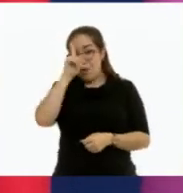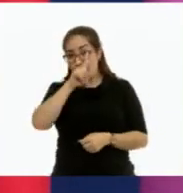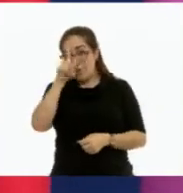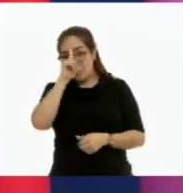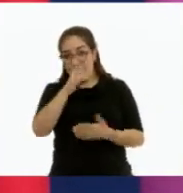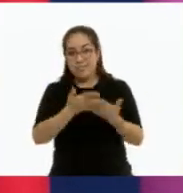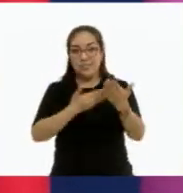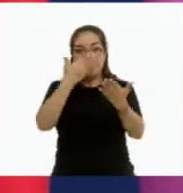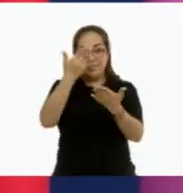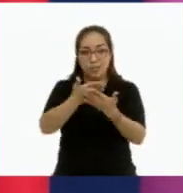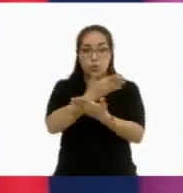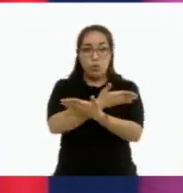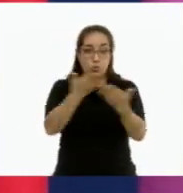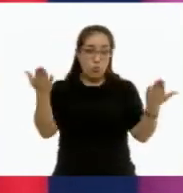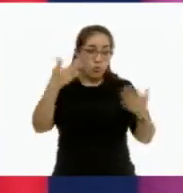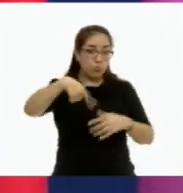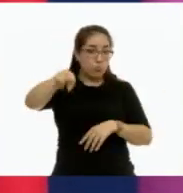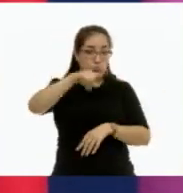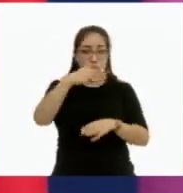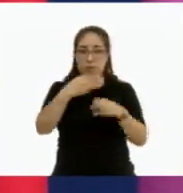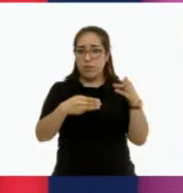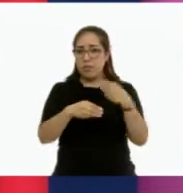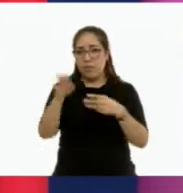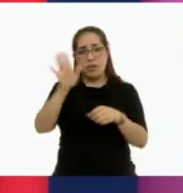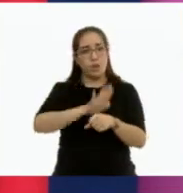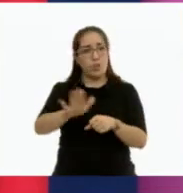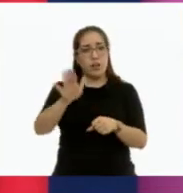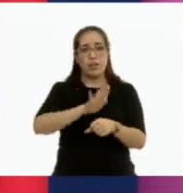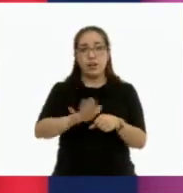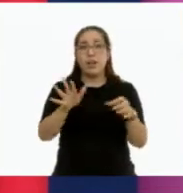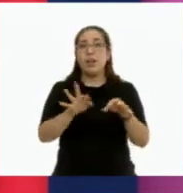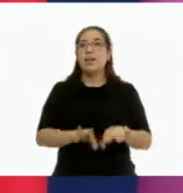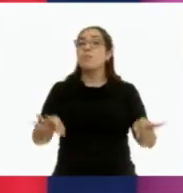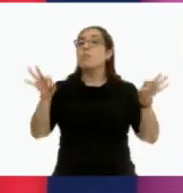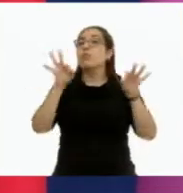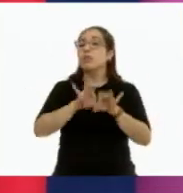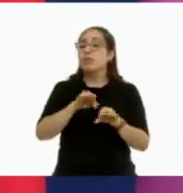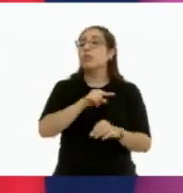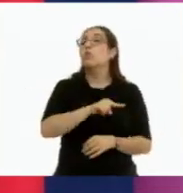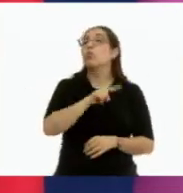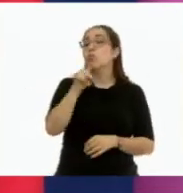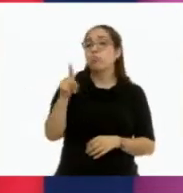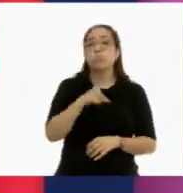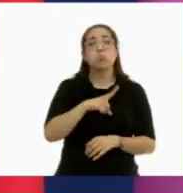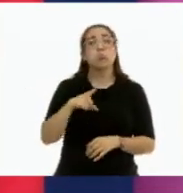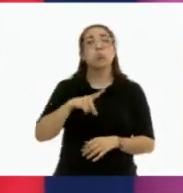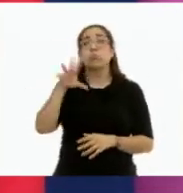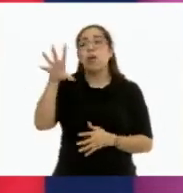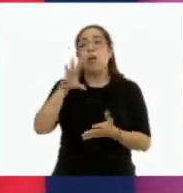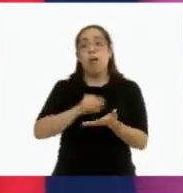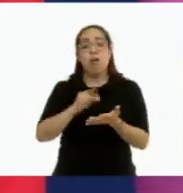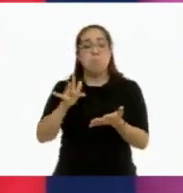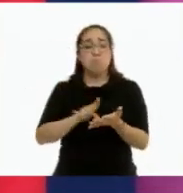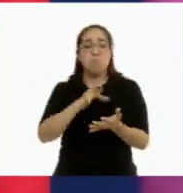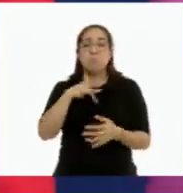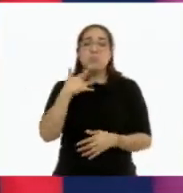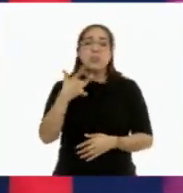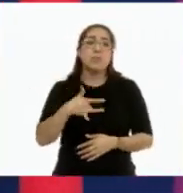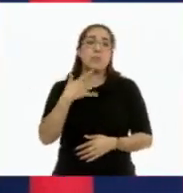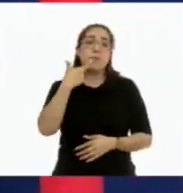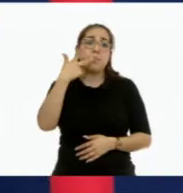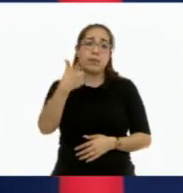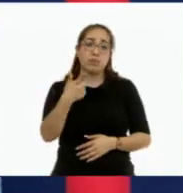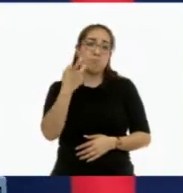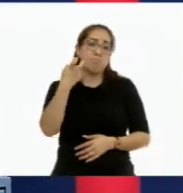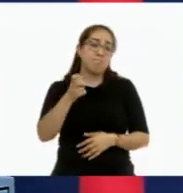útiles para cualquier materia. El chiste es que ustedes adopten la que más les guste. Y